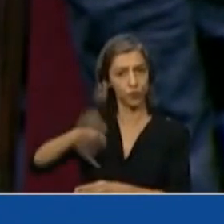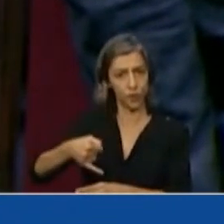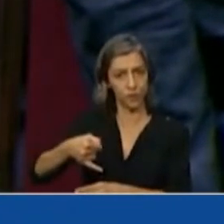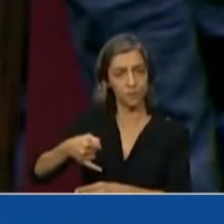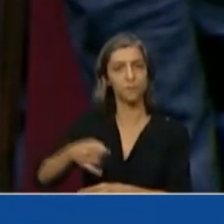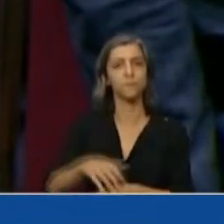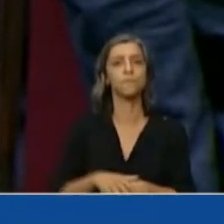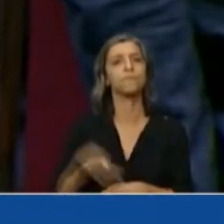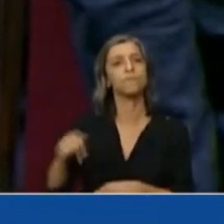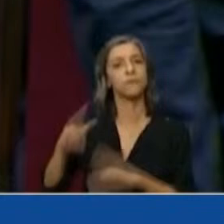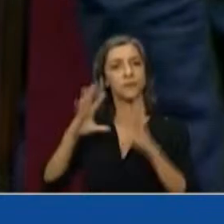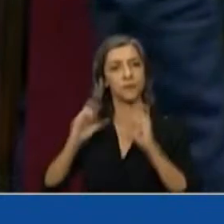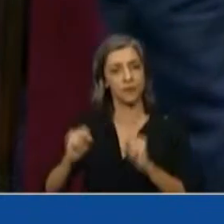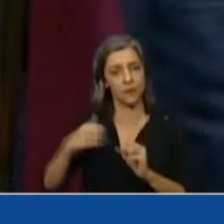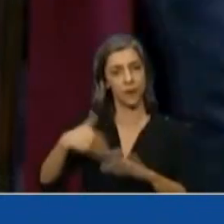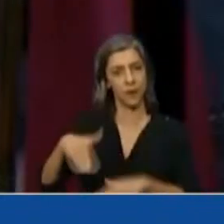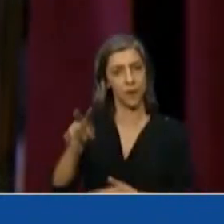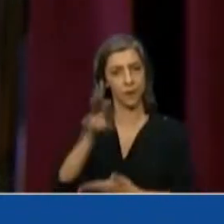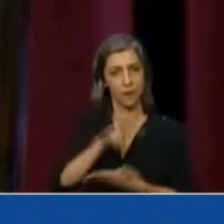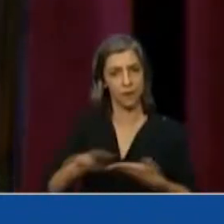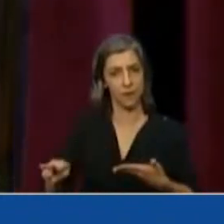por secretaría se va a dar lectura.